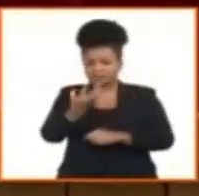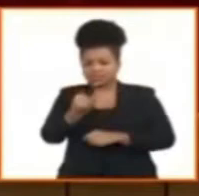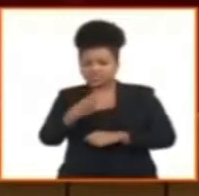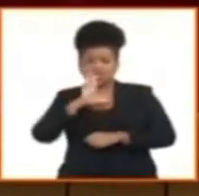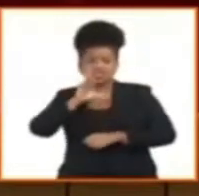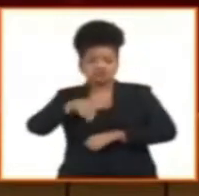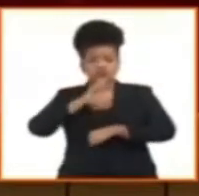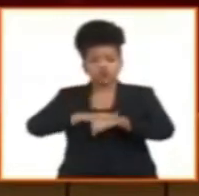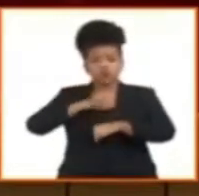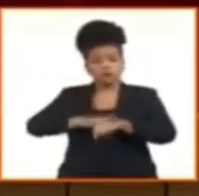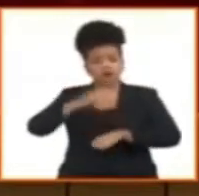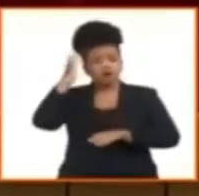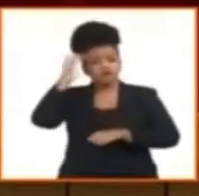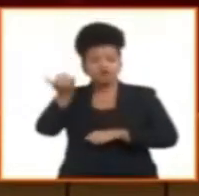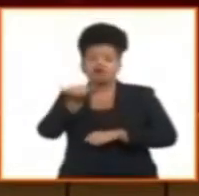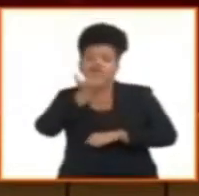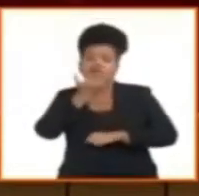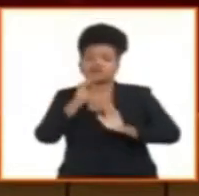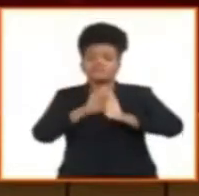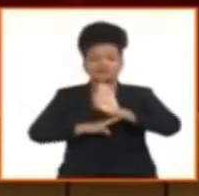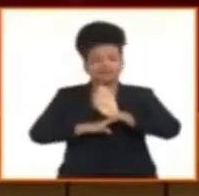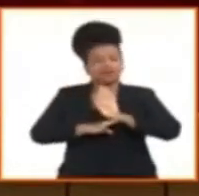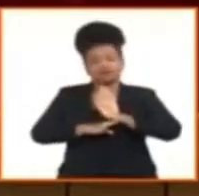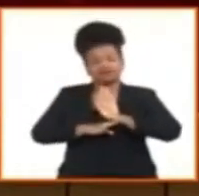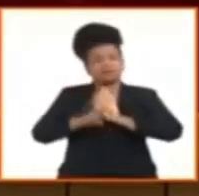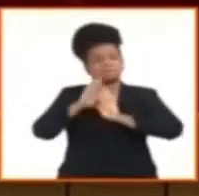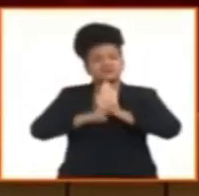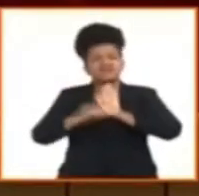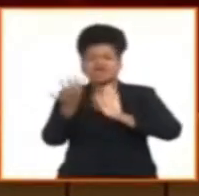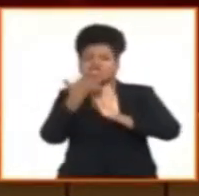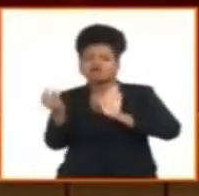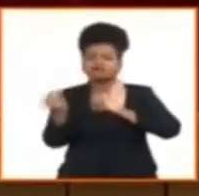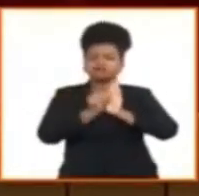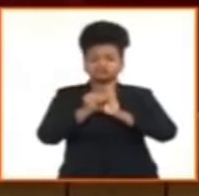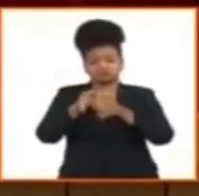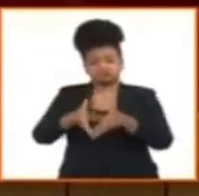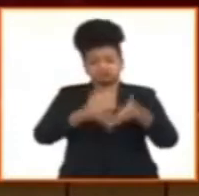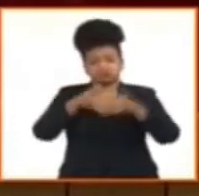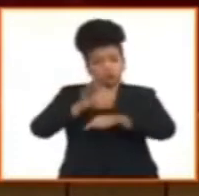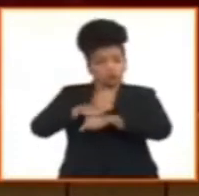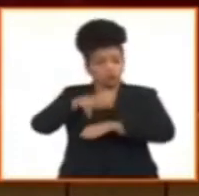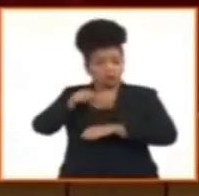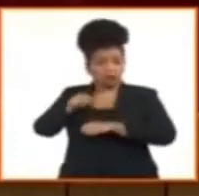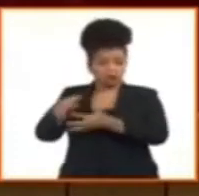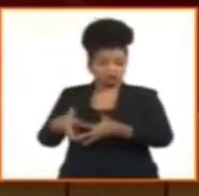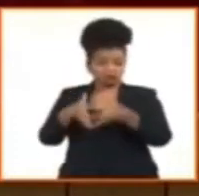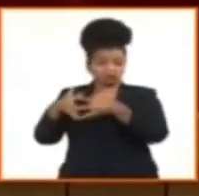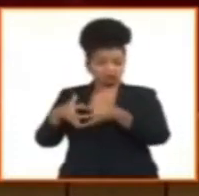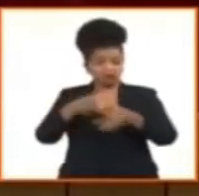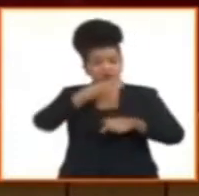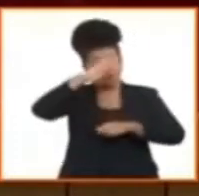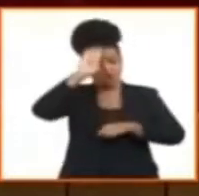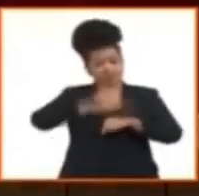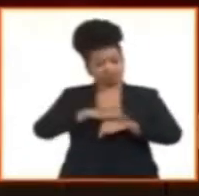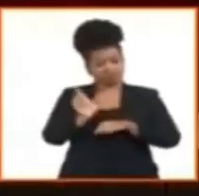el impacto que las medidas inhumanas de cerco económico y financiero provocan en Cuba. Es una